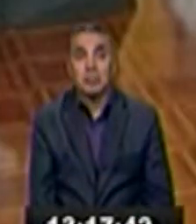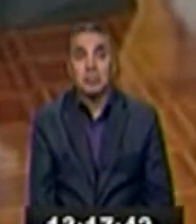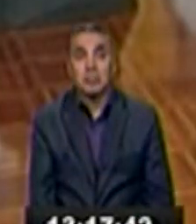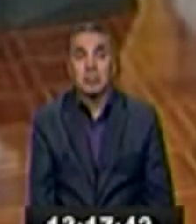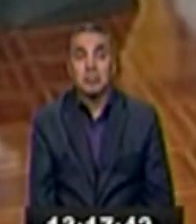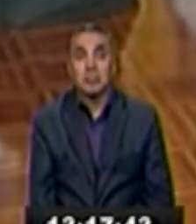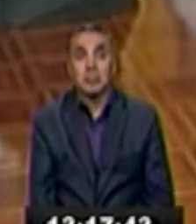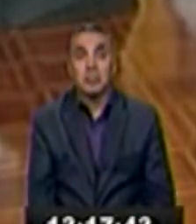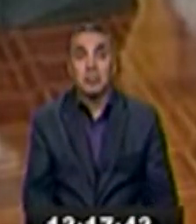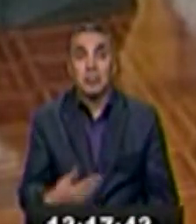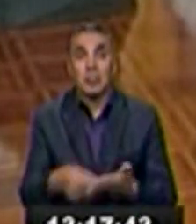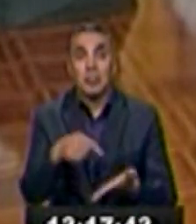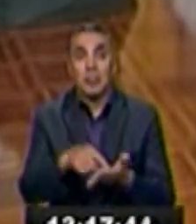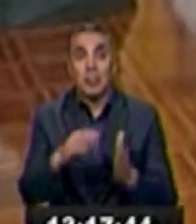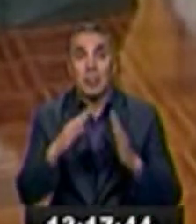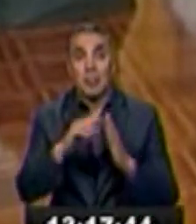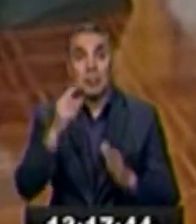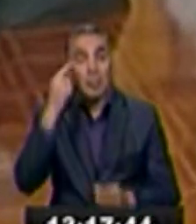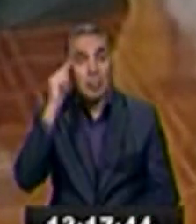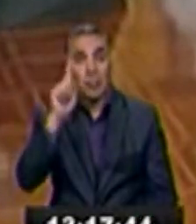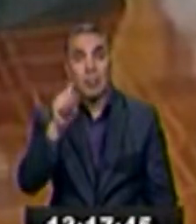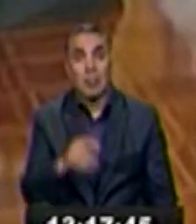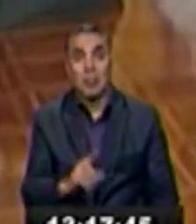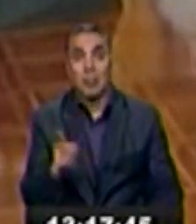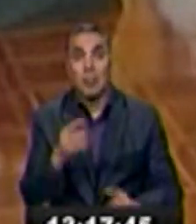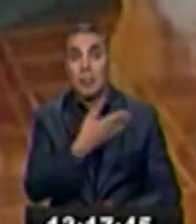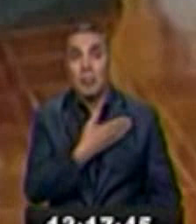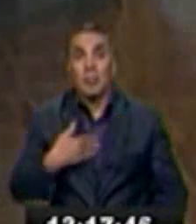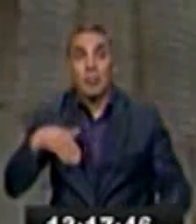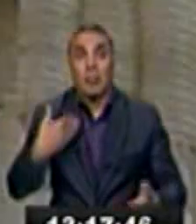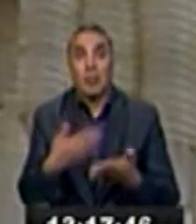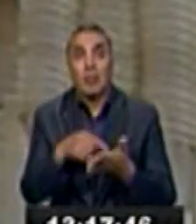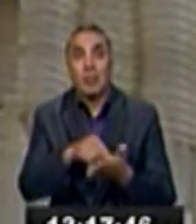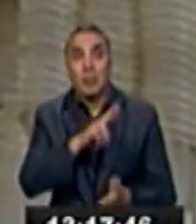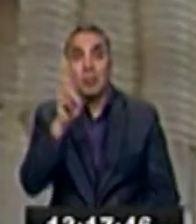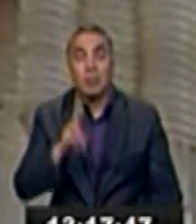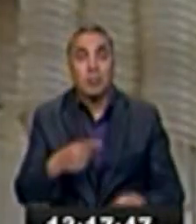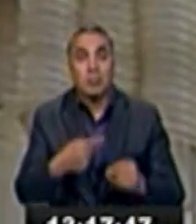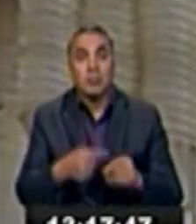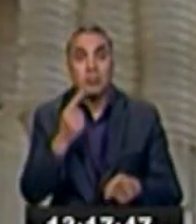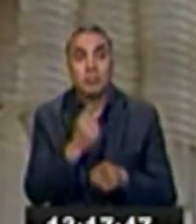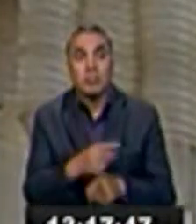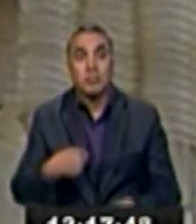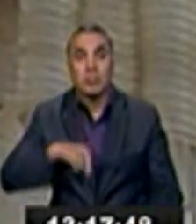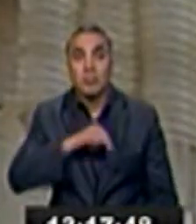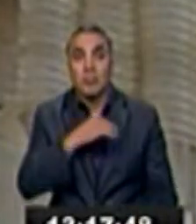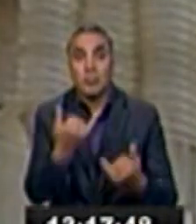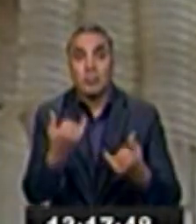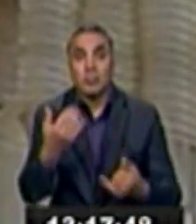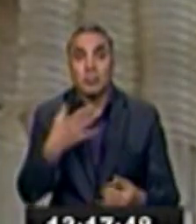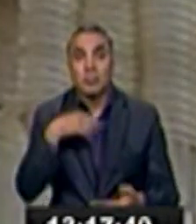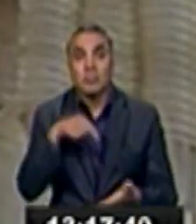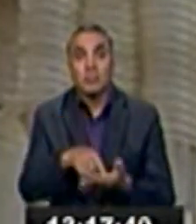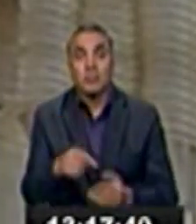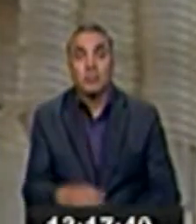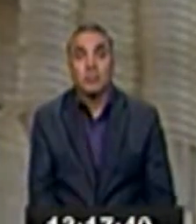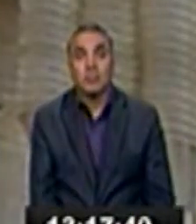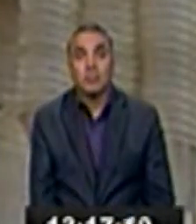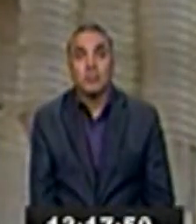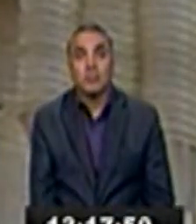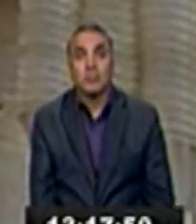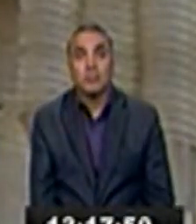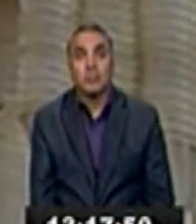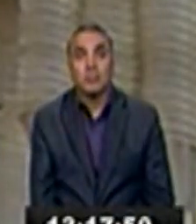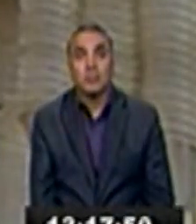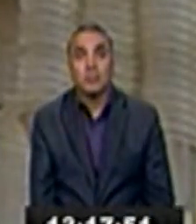este evento, en el Palacio de Gobierno, el primer mandatario se trasladó al sur de Quito, donde justamente nosotros en este momento nos encontramos, que es